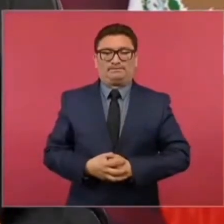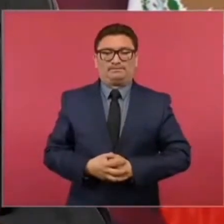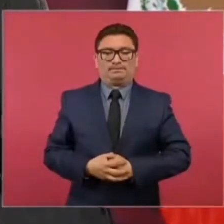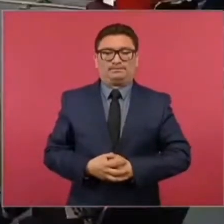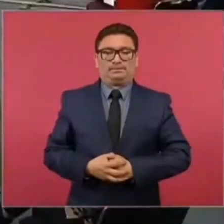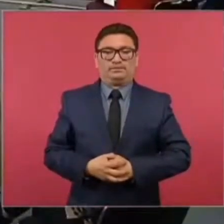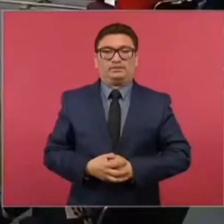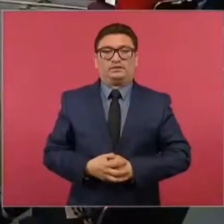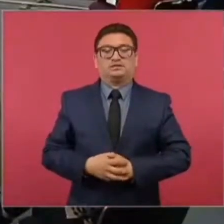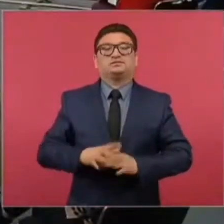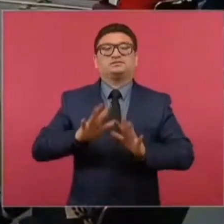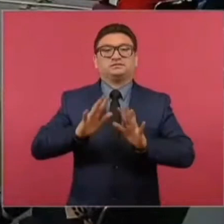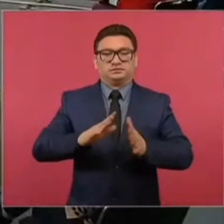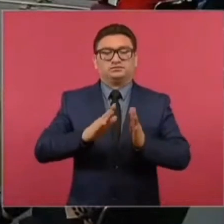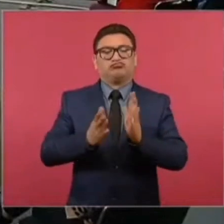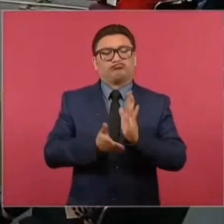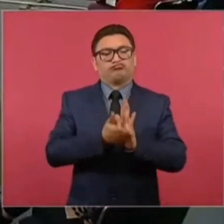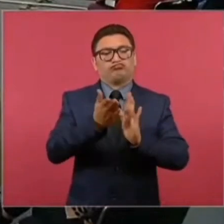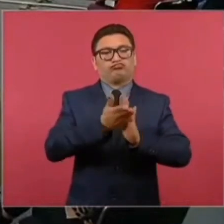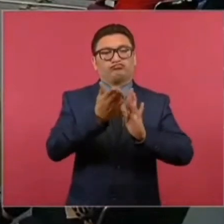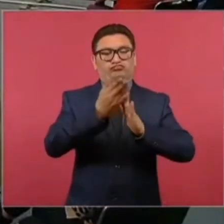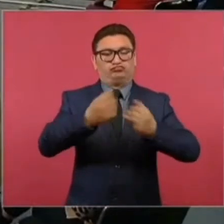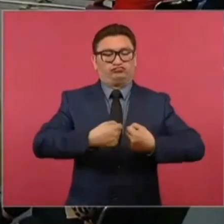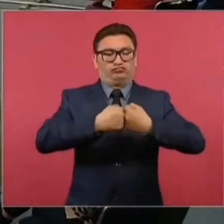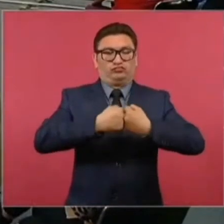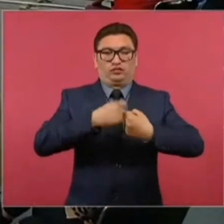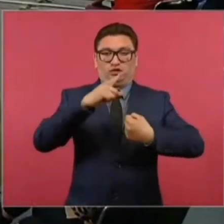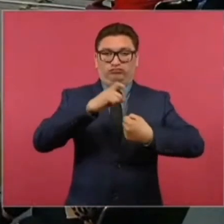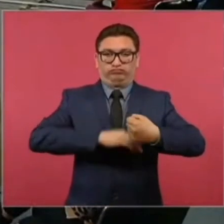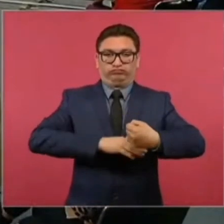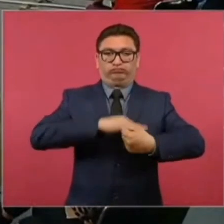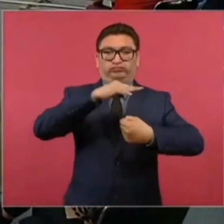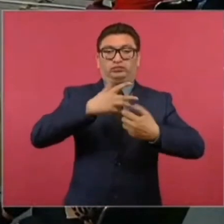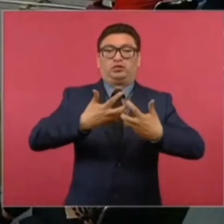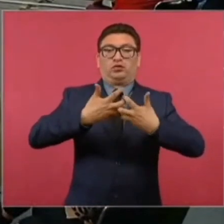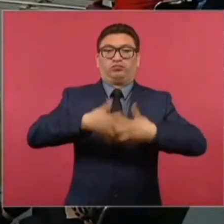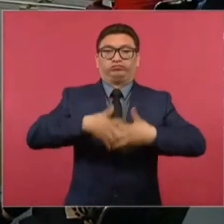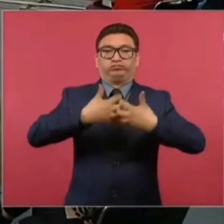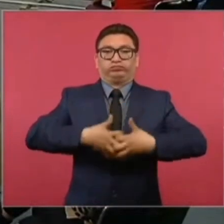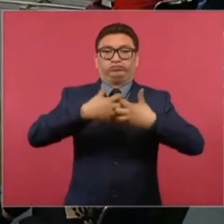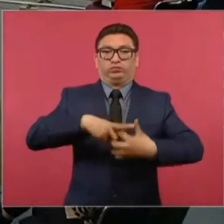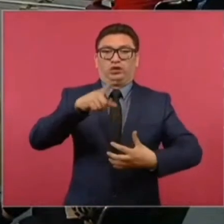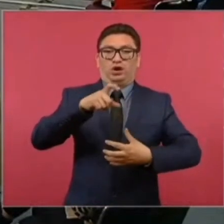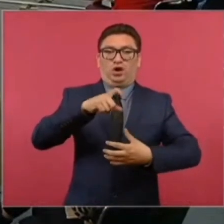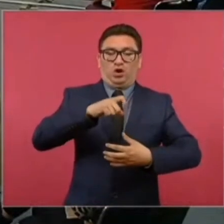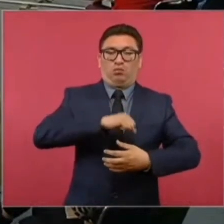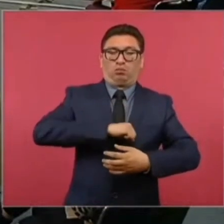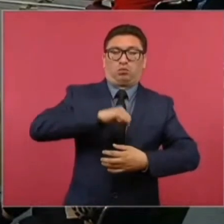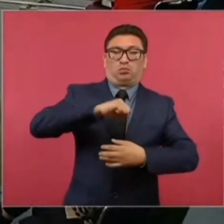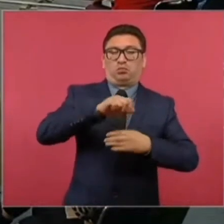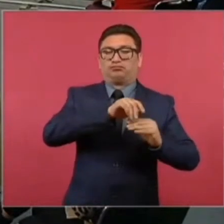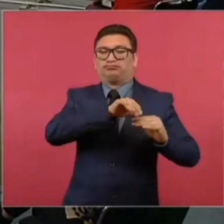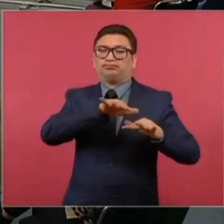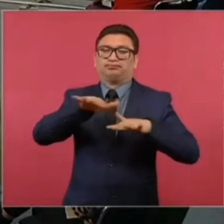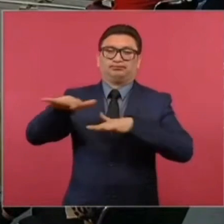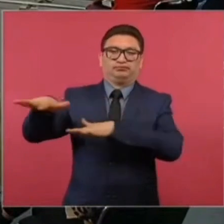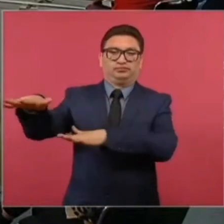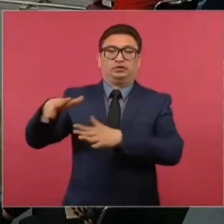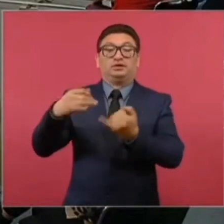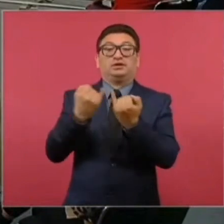construyó una represa, una planta de bombeo, se está construyendo una gran